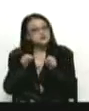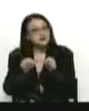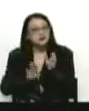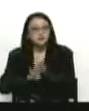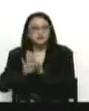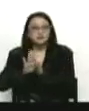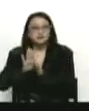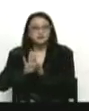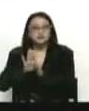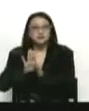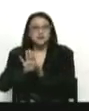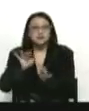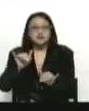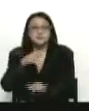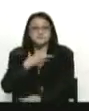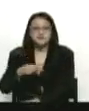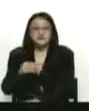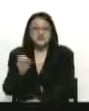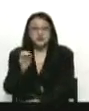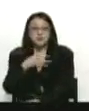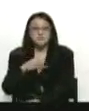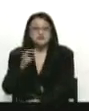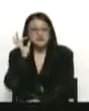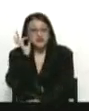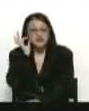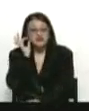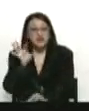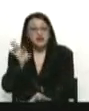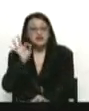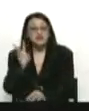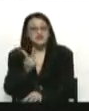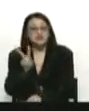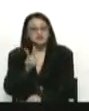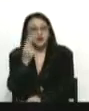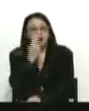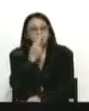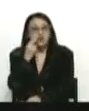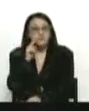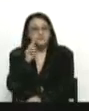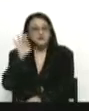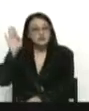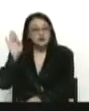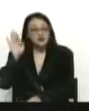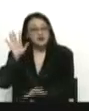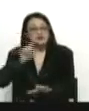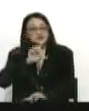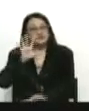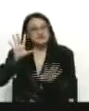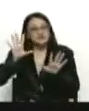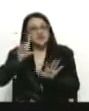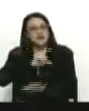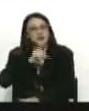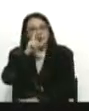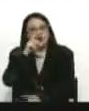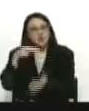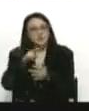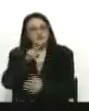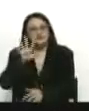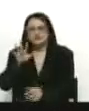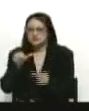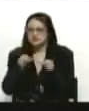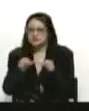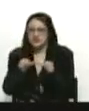adelante. Y el presidente o la presidenta que se elige en Venezuela se juramentará el 10 de enero de 2025. Y seguirá el